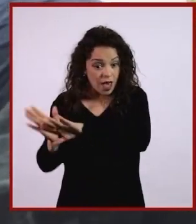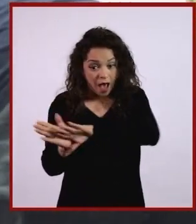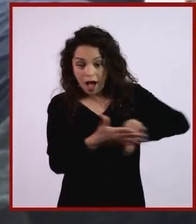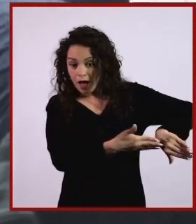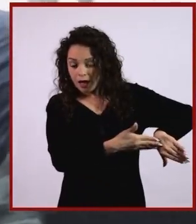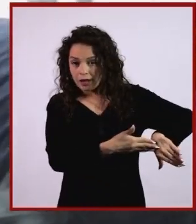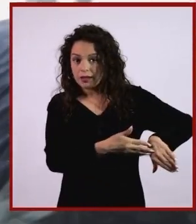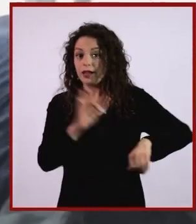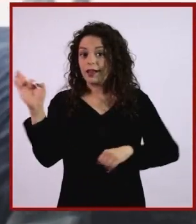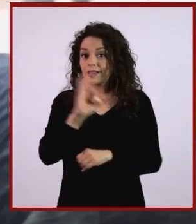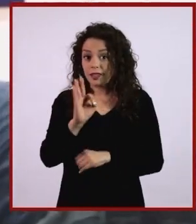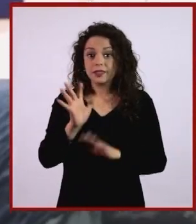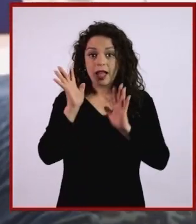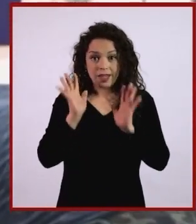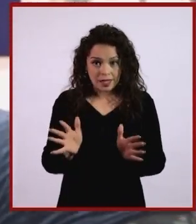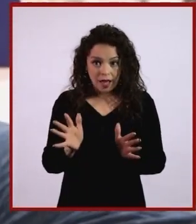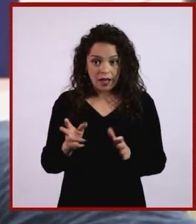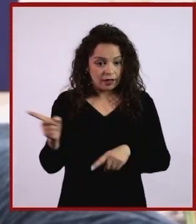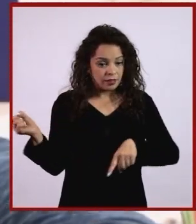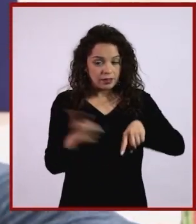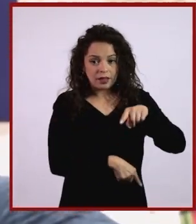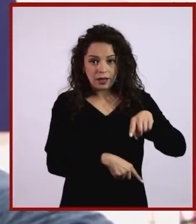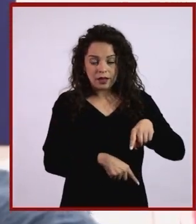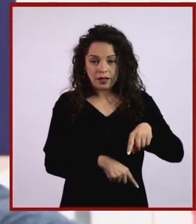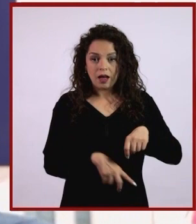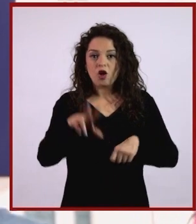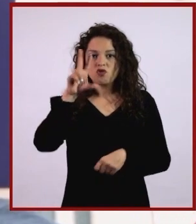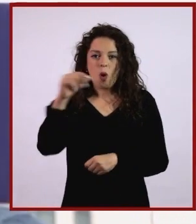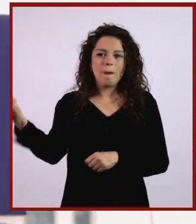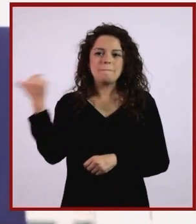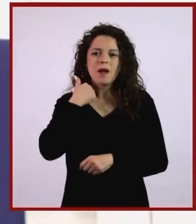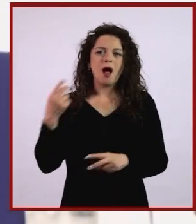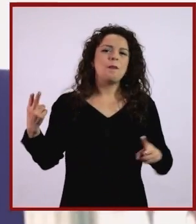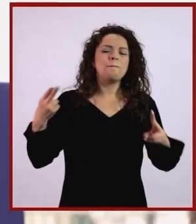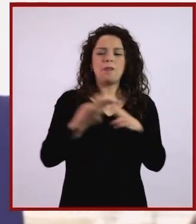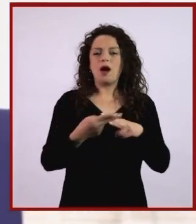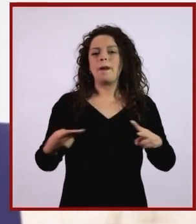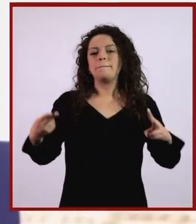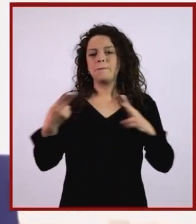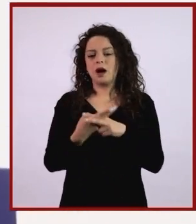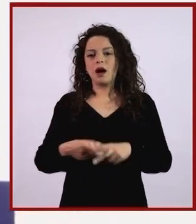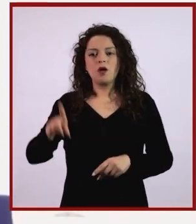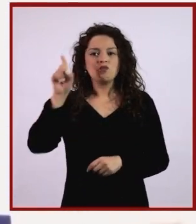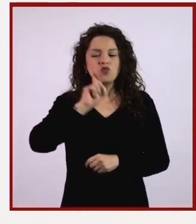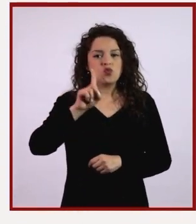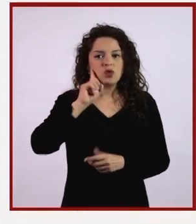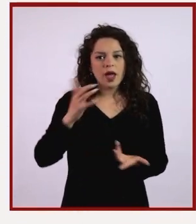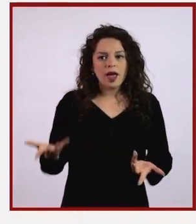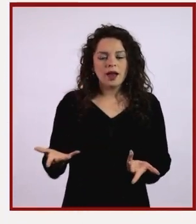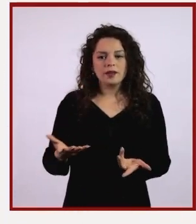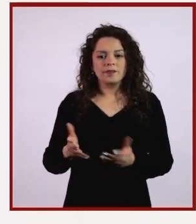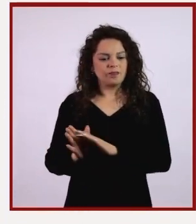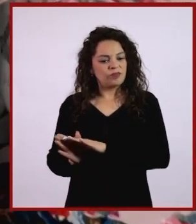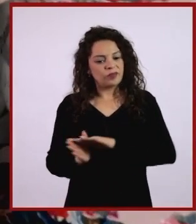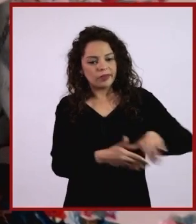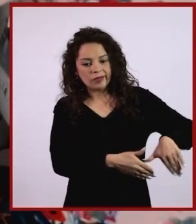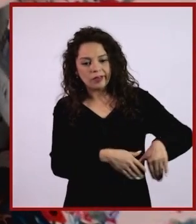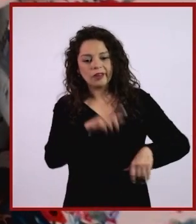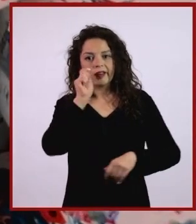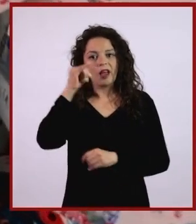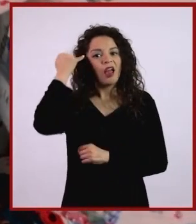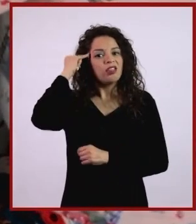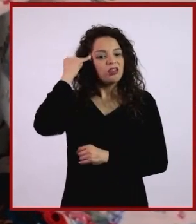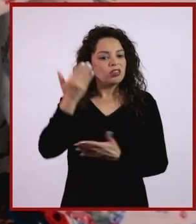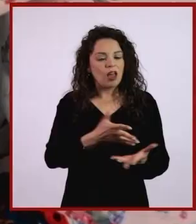quizá en ese momento, una vez que ya el piso esté un poco más parejo y pues no estén matando a las mujeres, no estemos excluyendo a